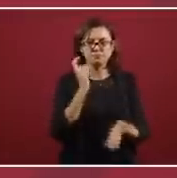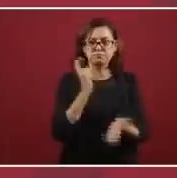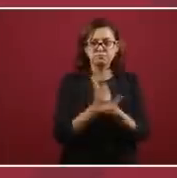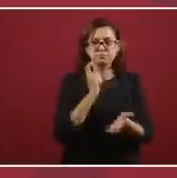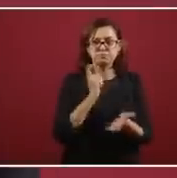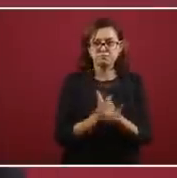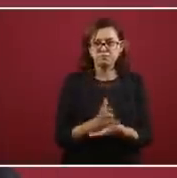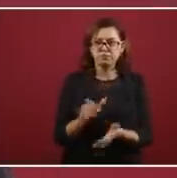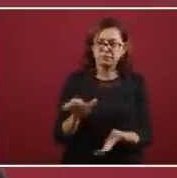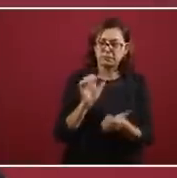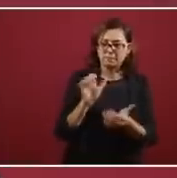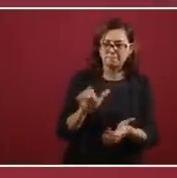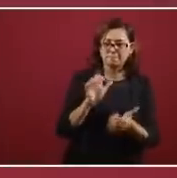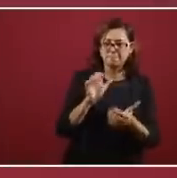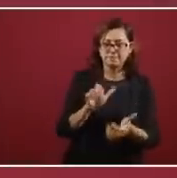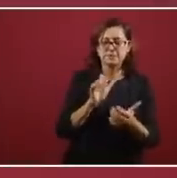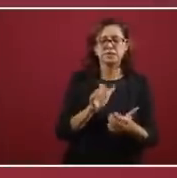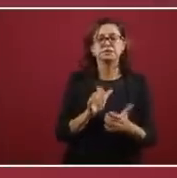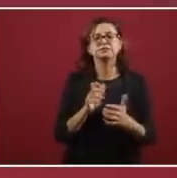para convocar a la gente